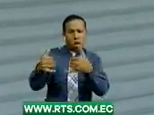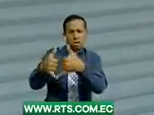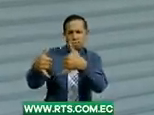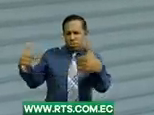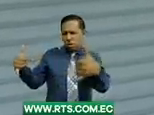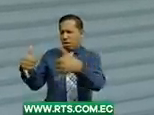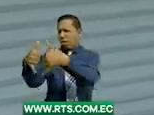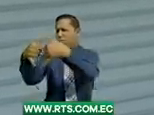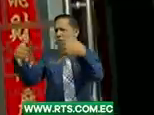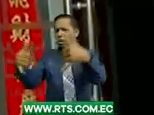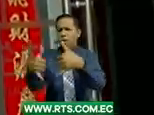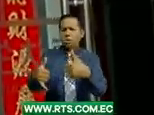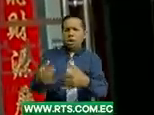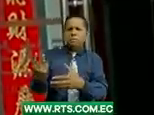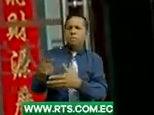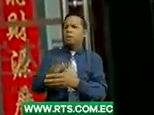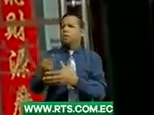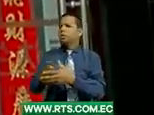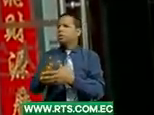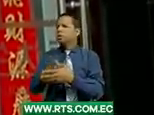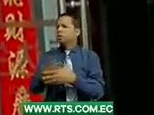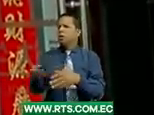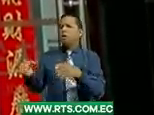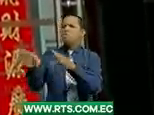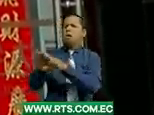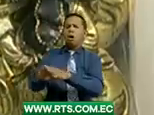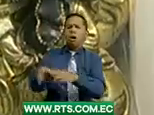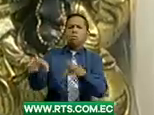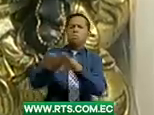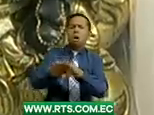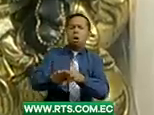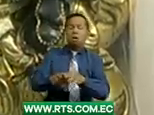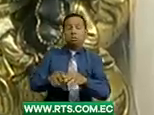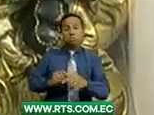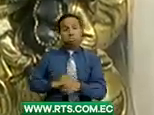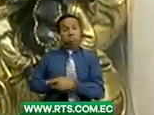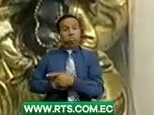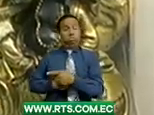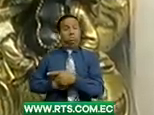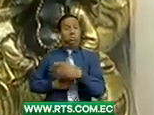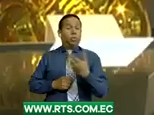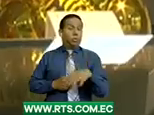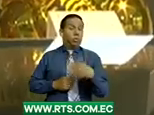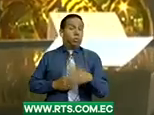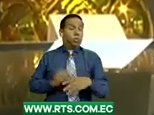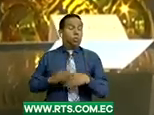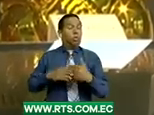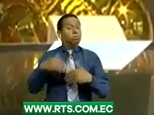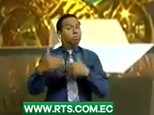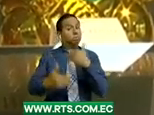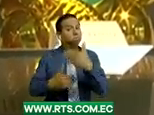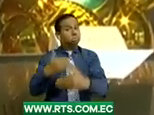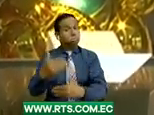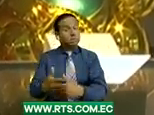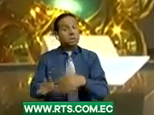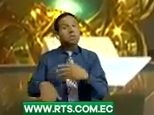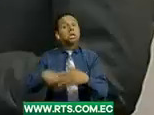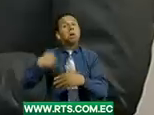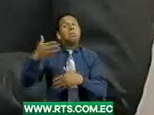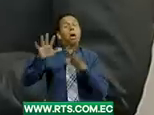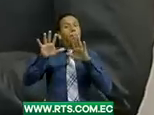sus puertas cerradas. Tal vez sea solo casualidad o quizás parte del proceso hasta que regrese la